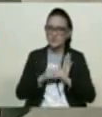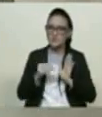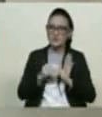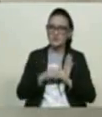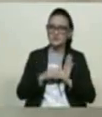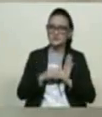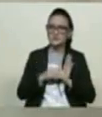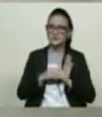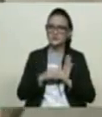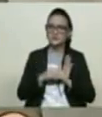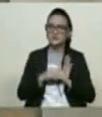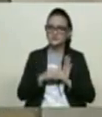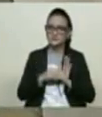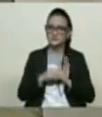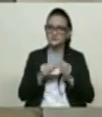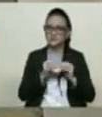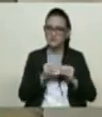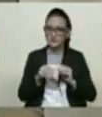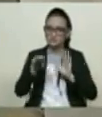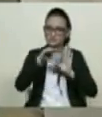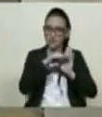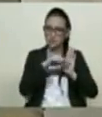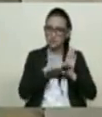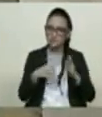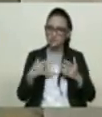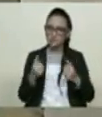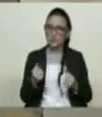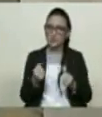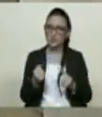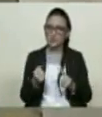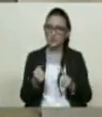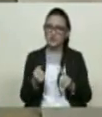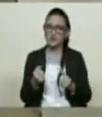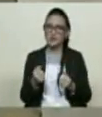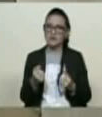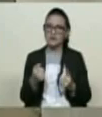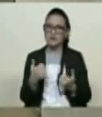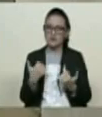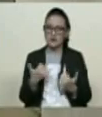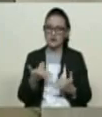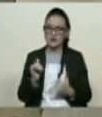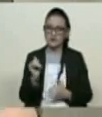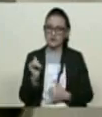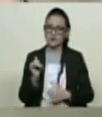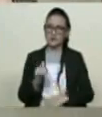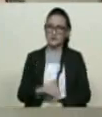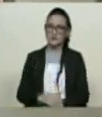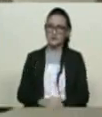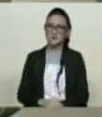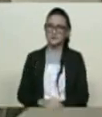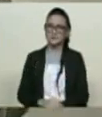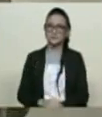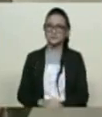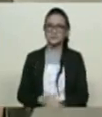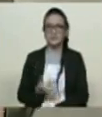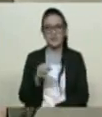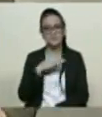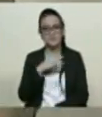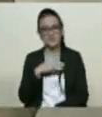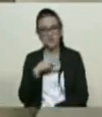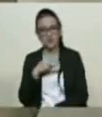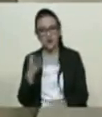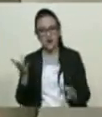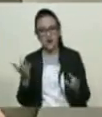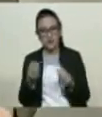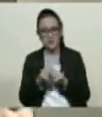también adoptar algunas de las medidas de seguridad que nosotros hemos venido implementando. Tenemos misiones de